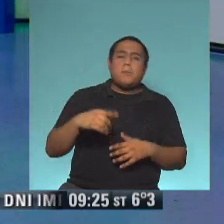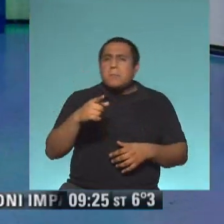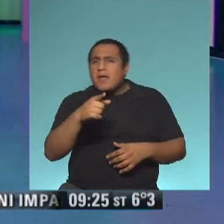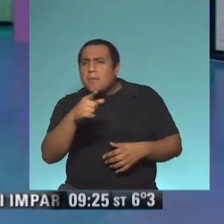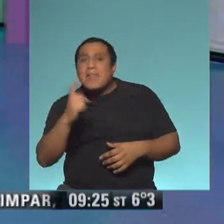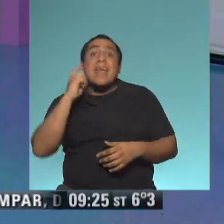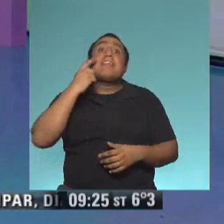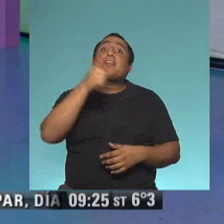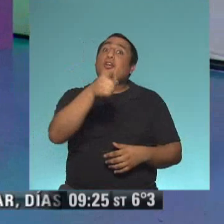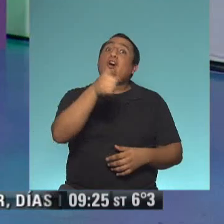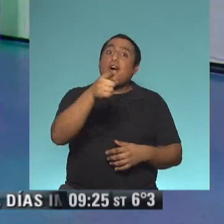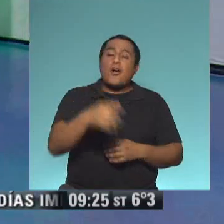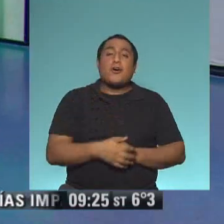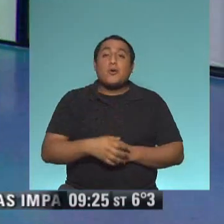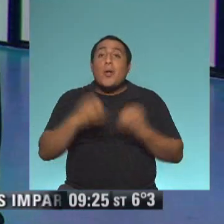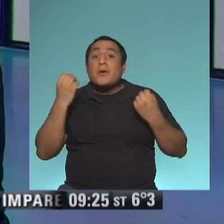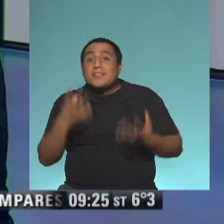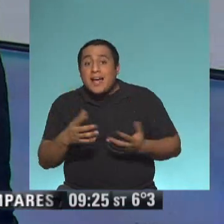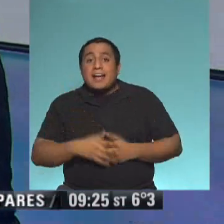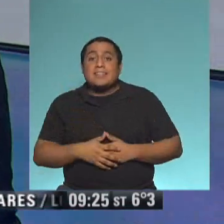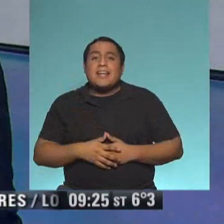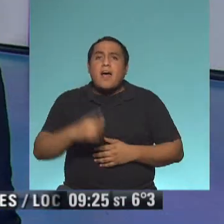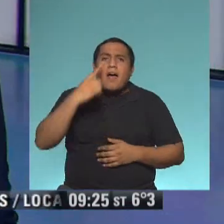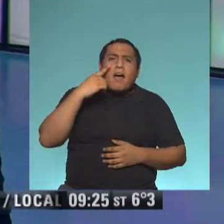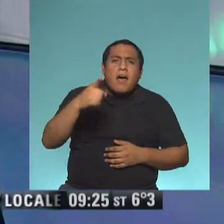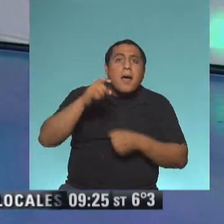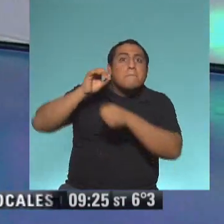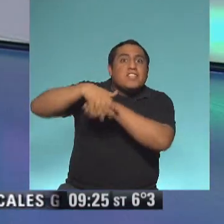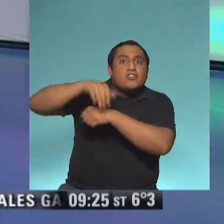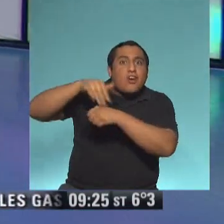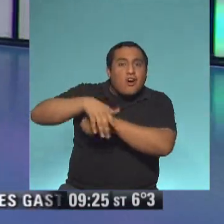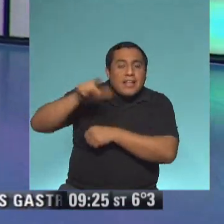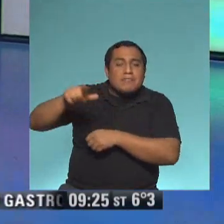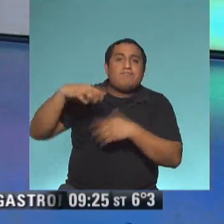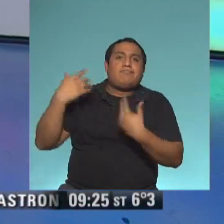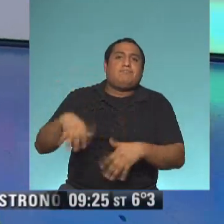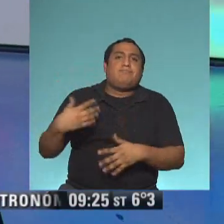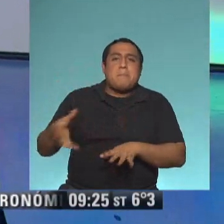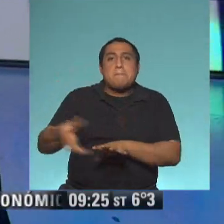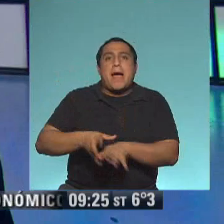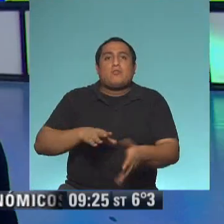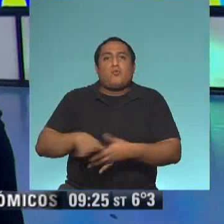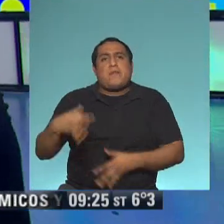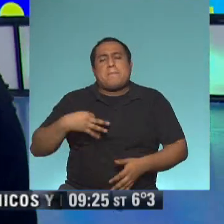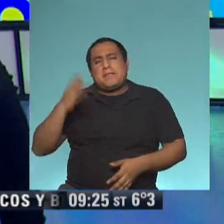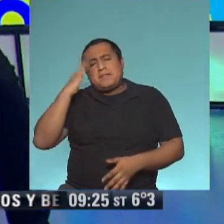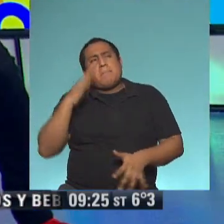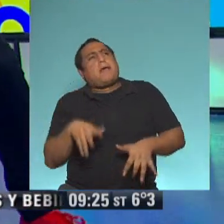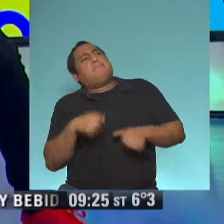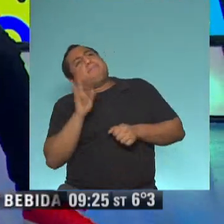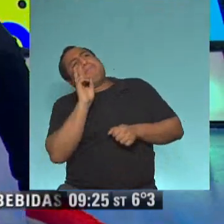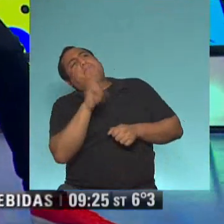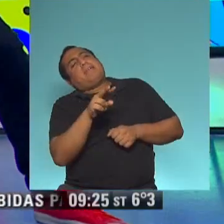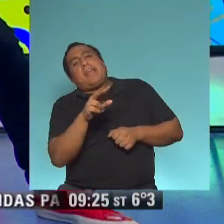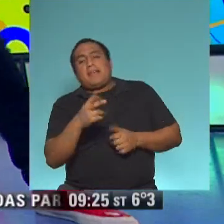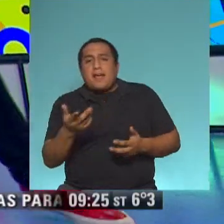ahí en Entre Ríos. ¿Cómo están todos? En las cataratas, en la catarata del Iguazú. Mirá, están en pantuflas y en pijama viéndolos desde la cama. Se están lavando los